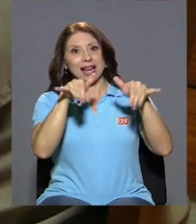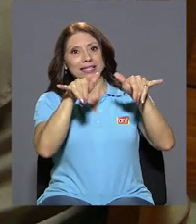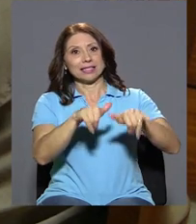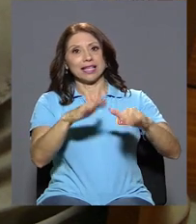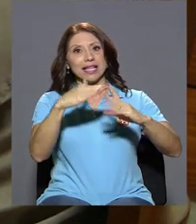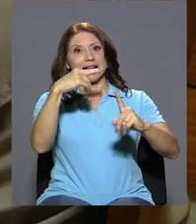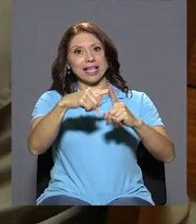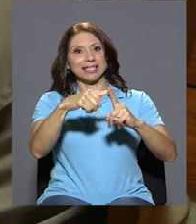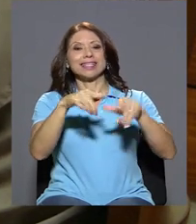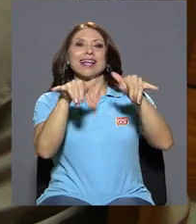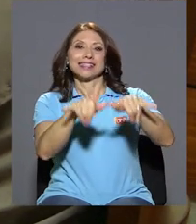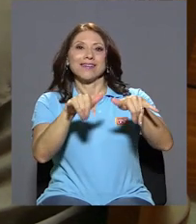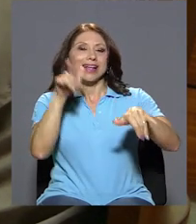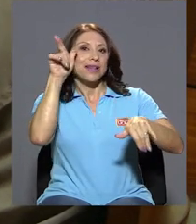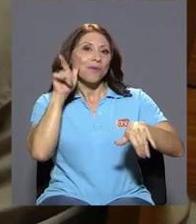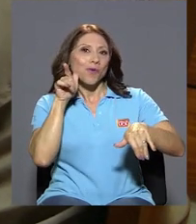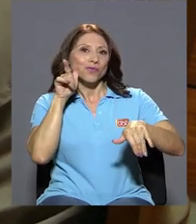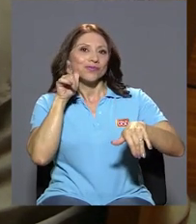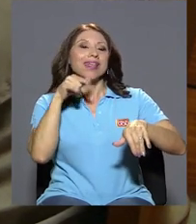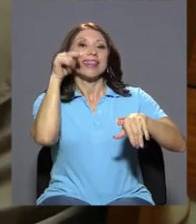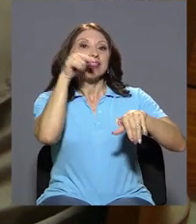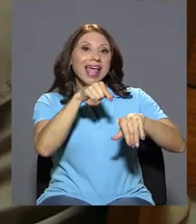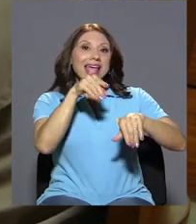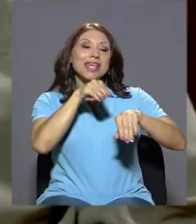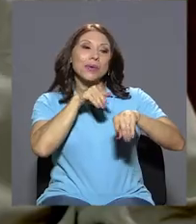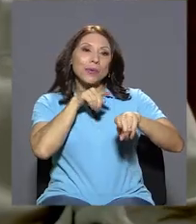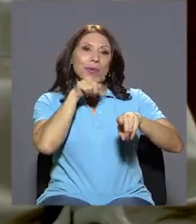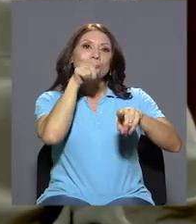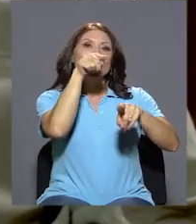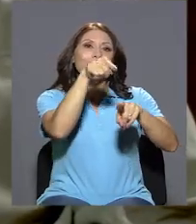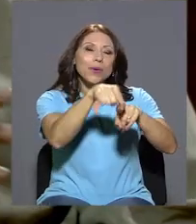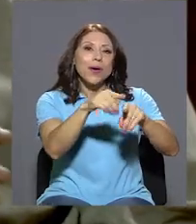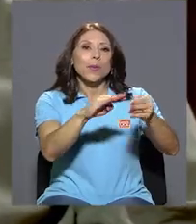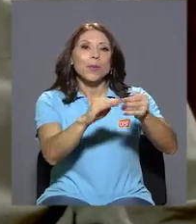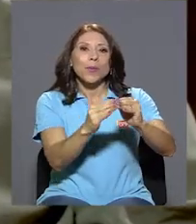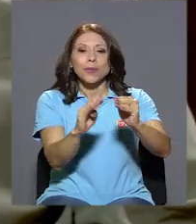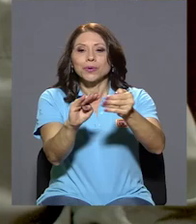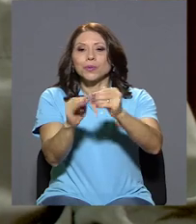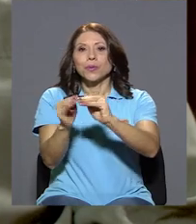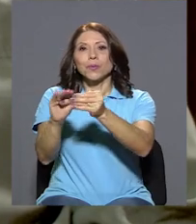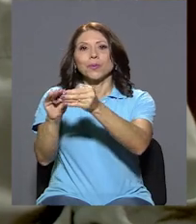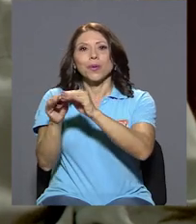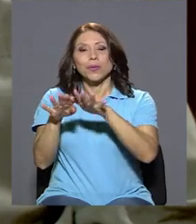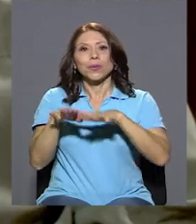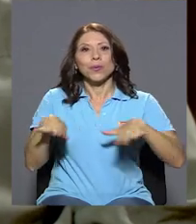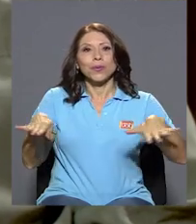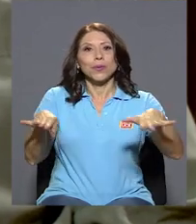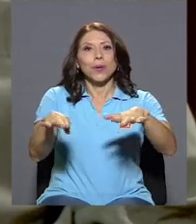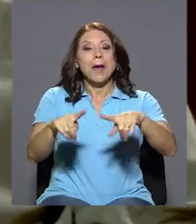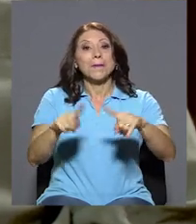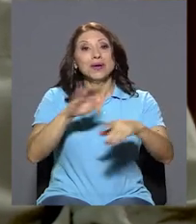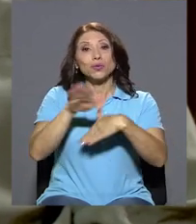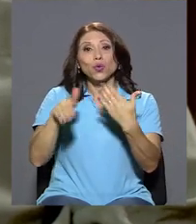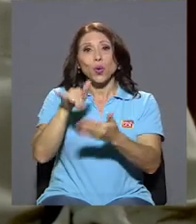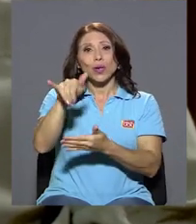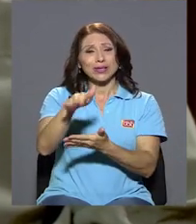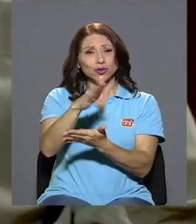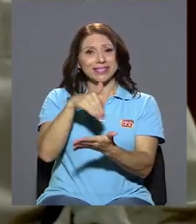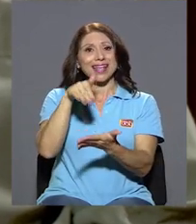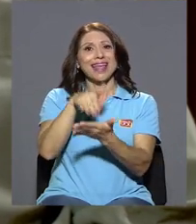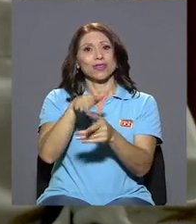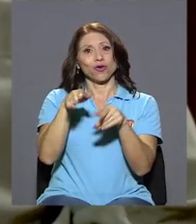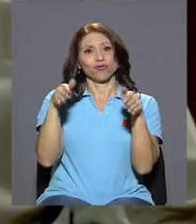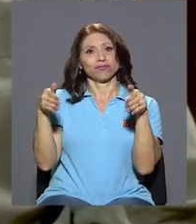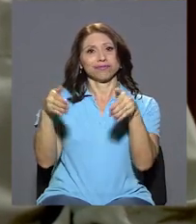las iglesias estaban en limón entonces de ahí se desplazaban hacia la línea hacia los pueblos pero básicamente todo